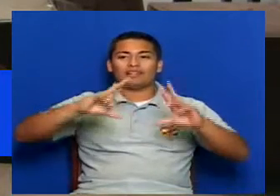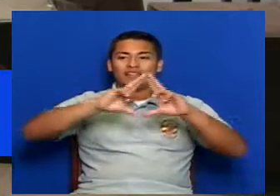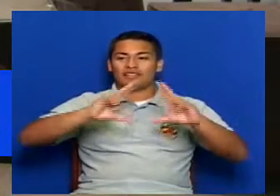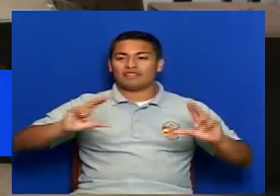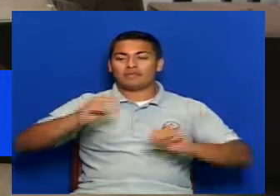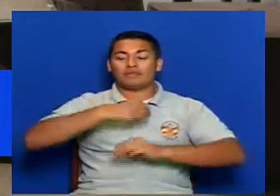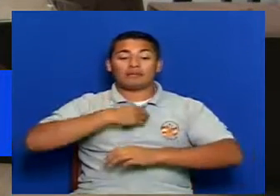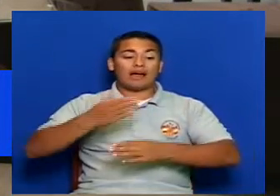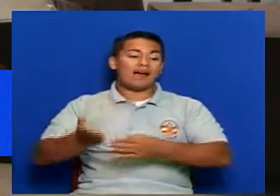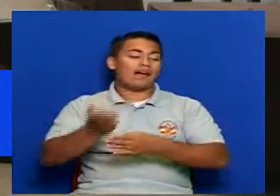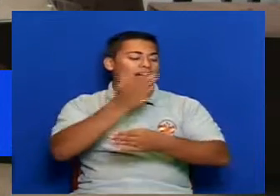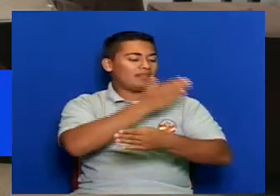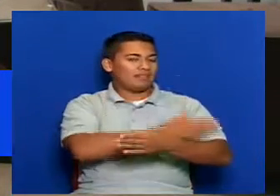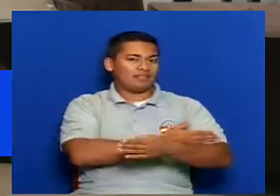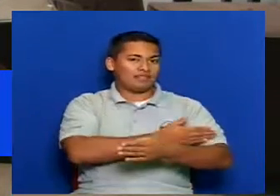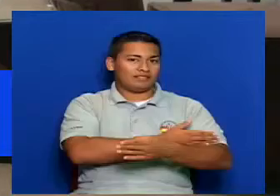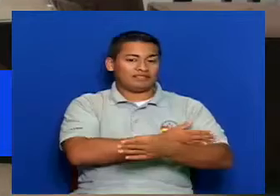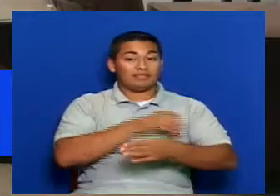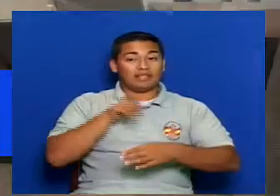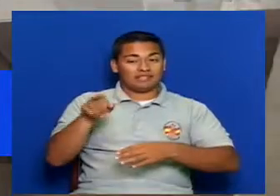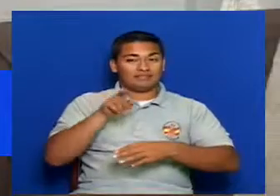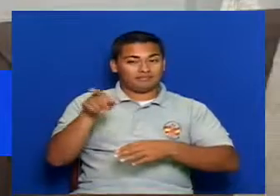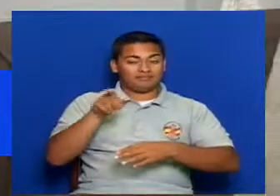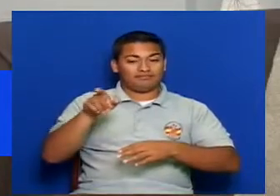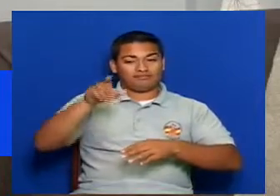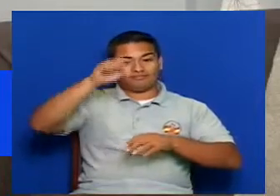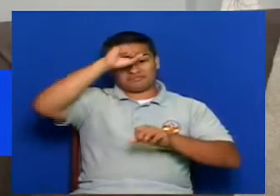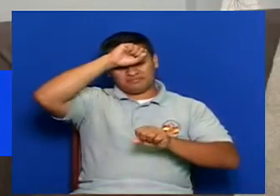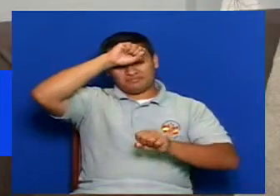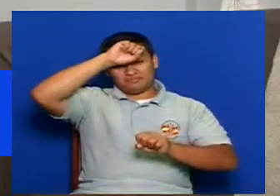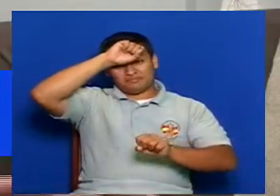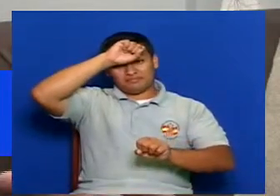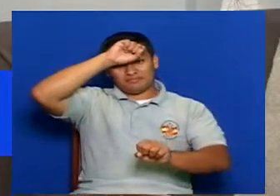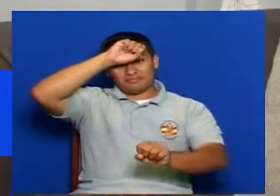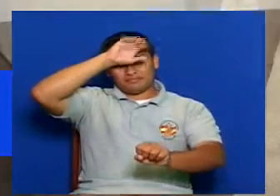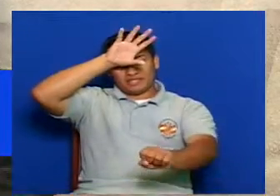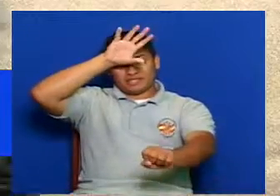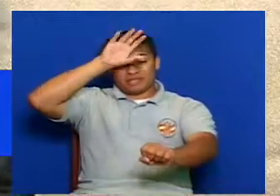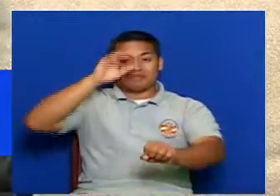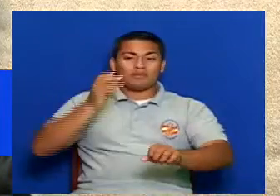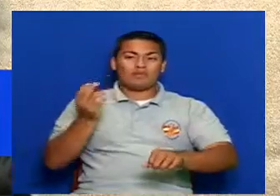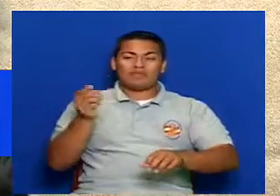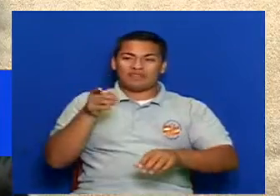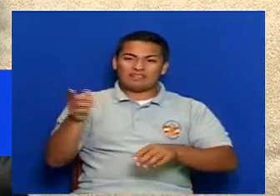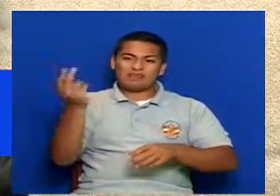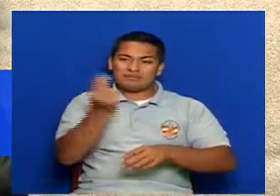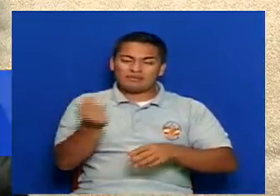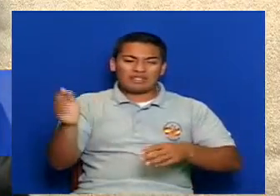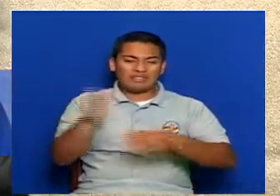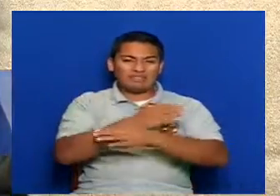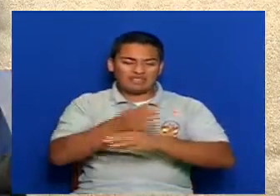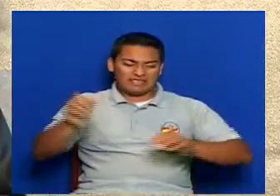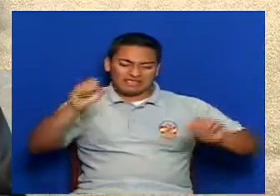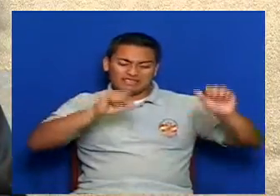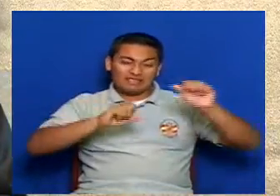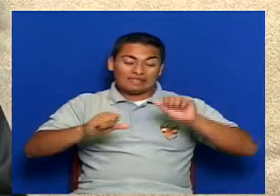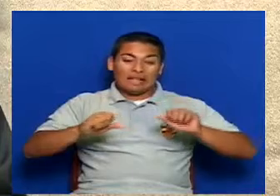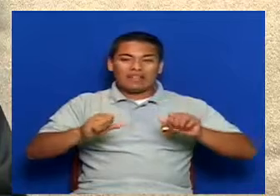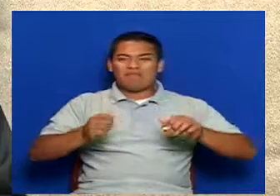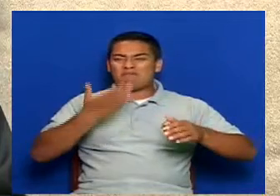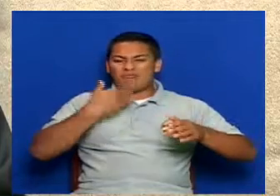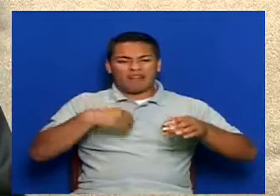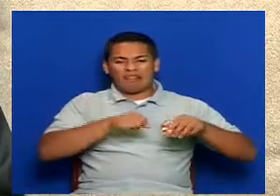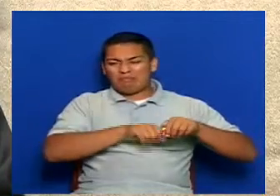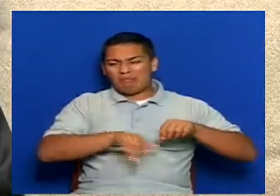anteriormente minas de este tipo si usaban una serie de productos que eran contaminantes hoy en día